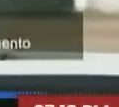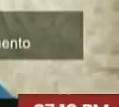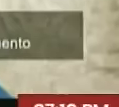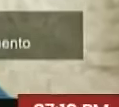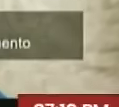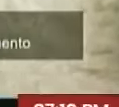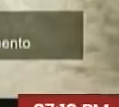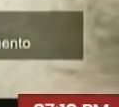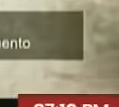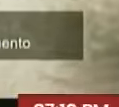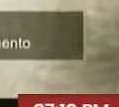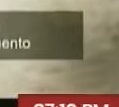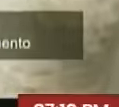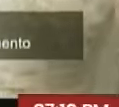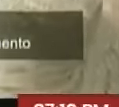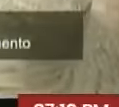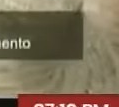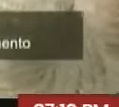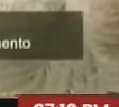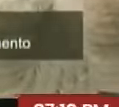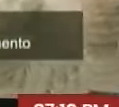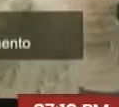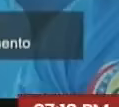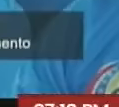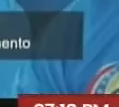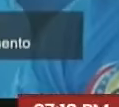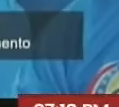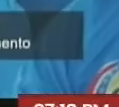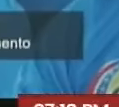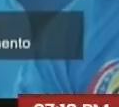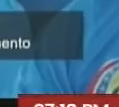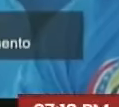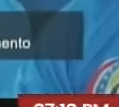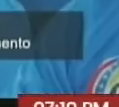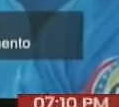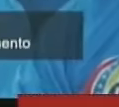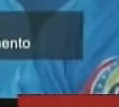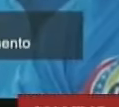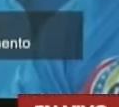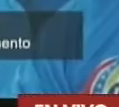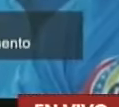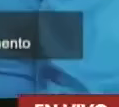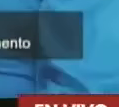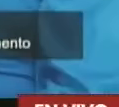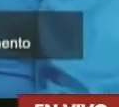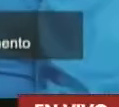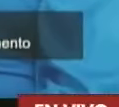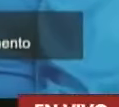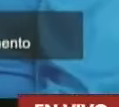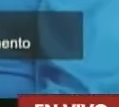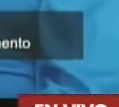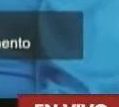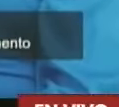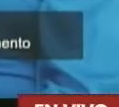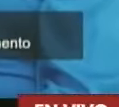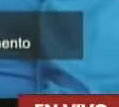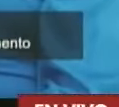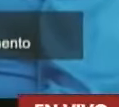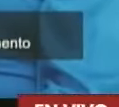72%. Pasamos en estos años de guerra económica de depender de un 85% de